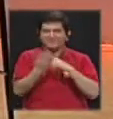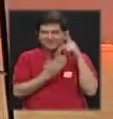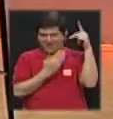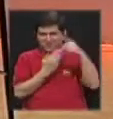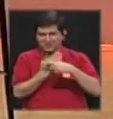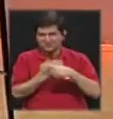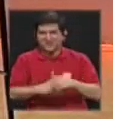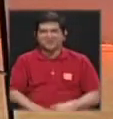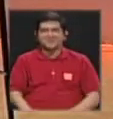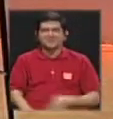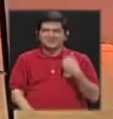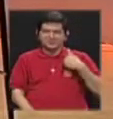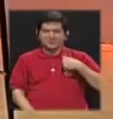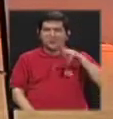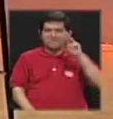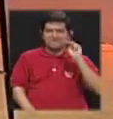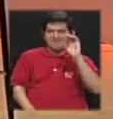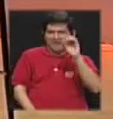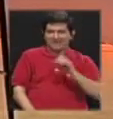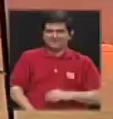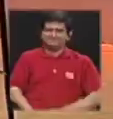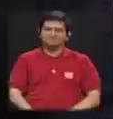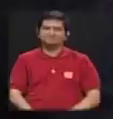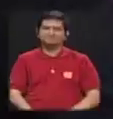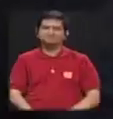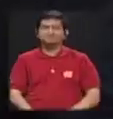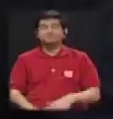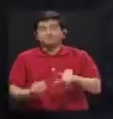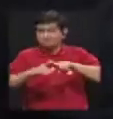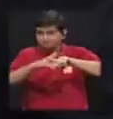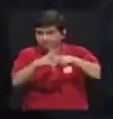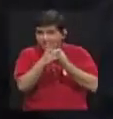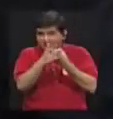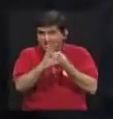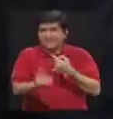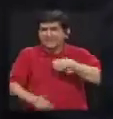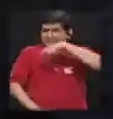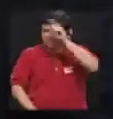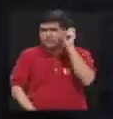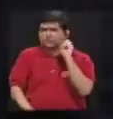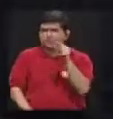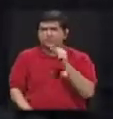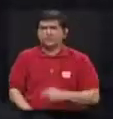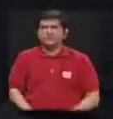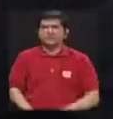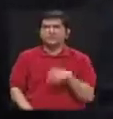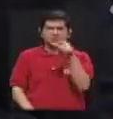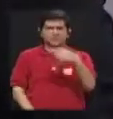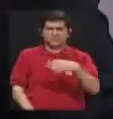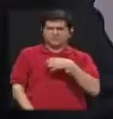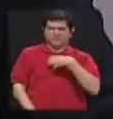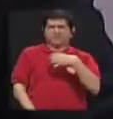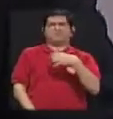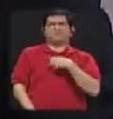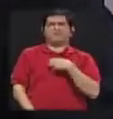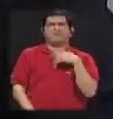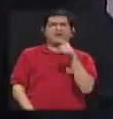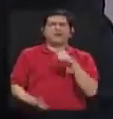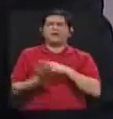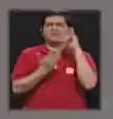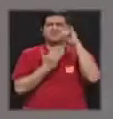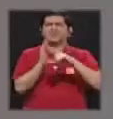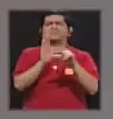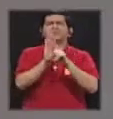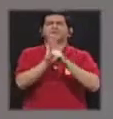programa, don Manrique. Y para comenzar, lo que le quería preguntar es: ¿por qué usted objeta este proyecto de